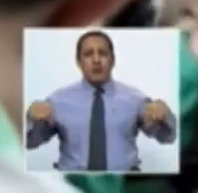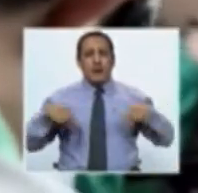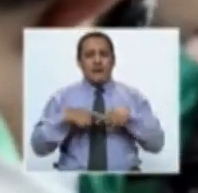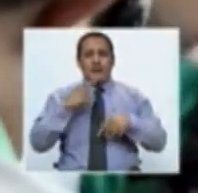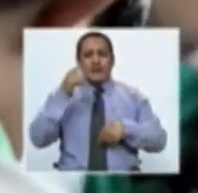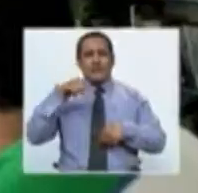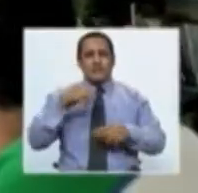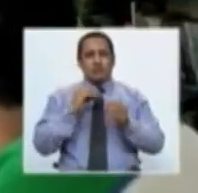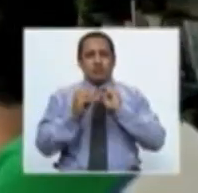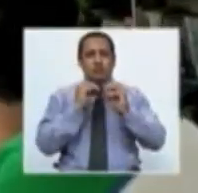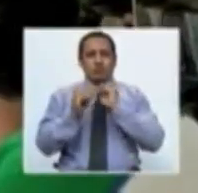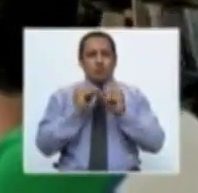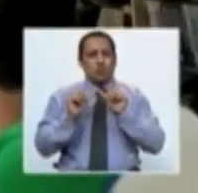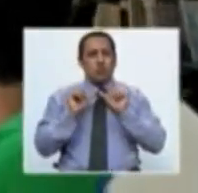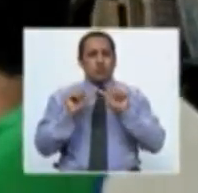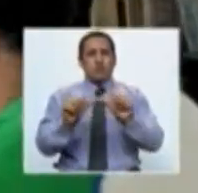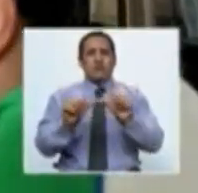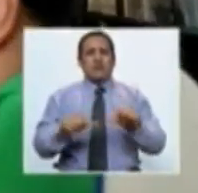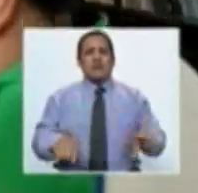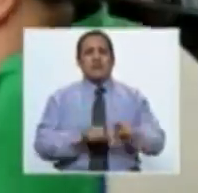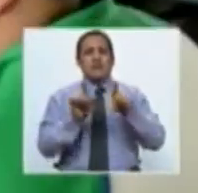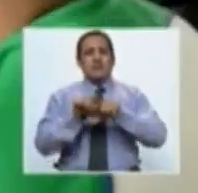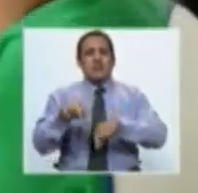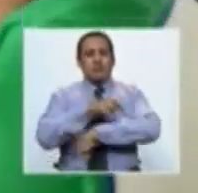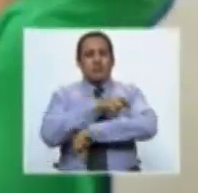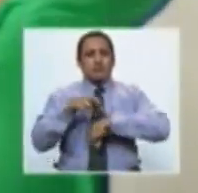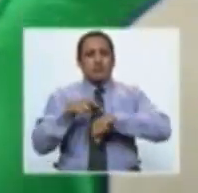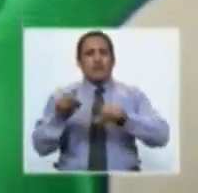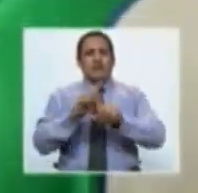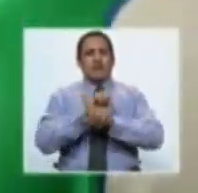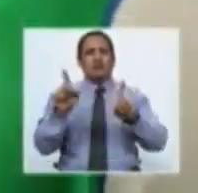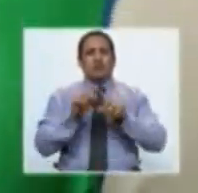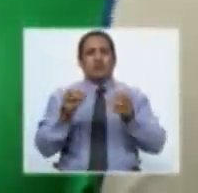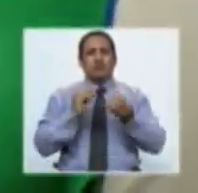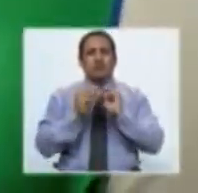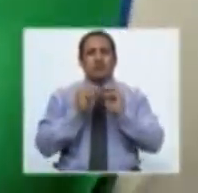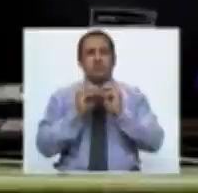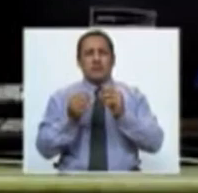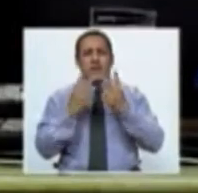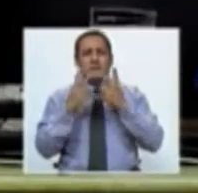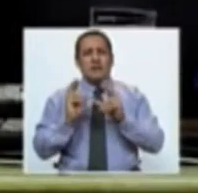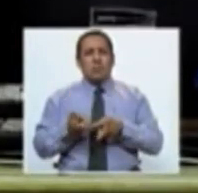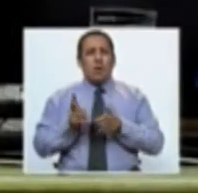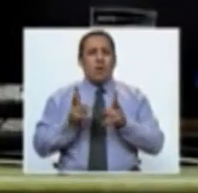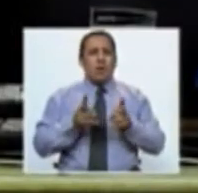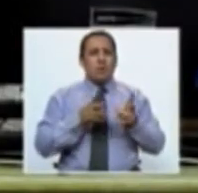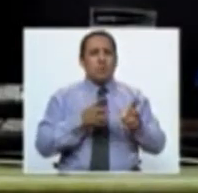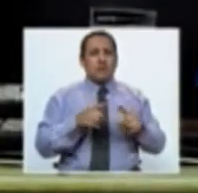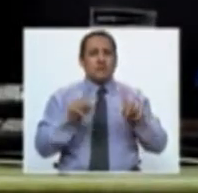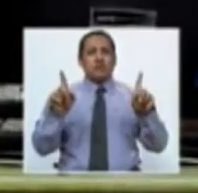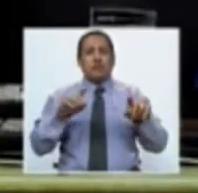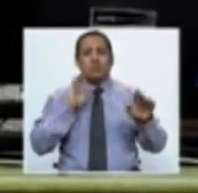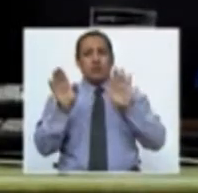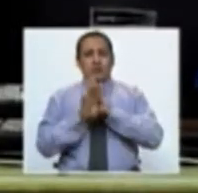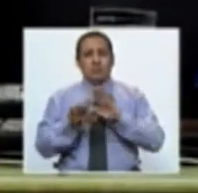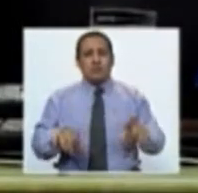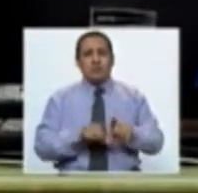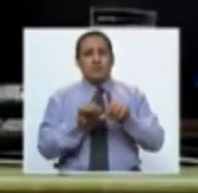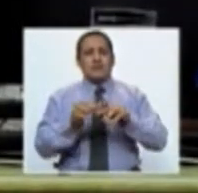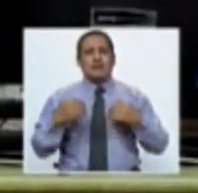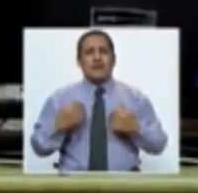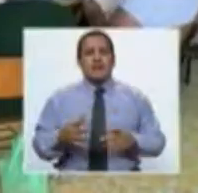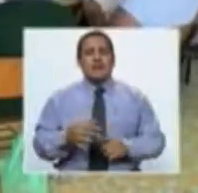Plataformas que requieren de una actualización constante y de profesionales que no se acomoden en lo de siempre, sino por el